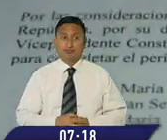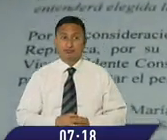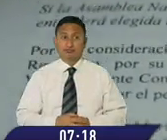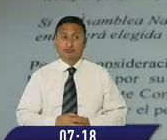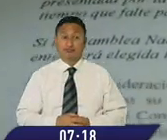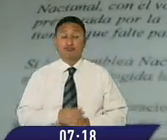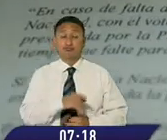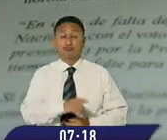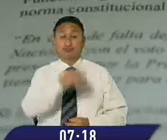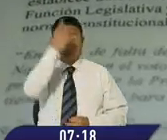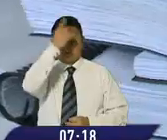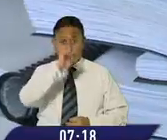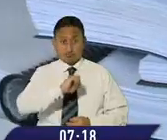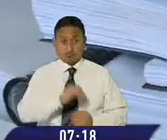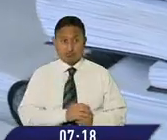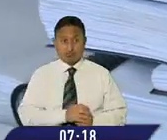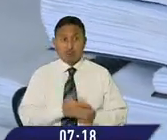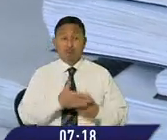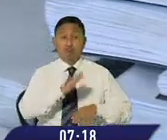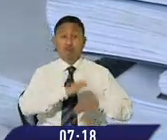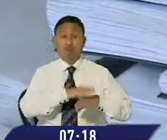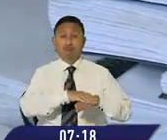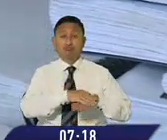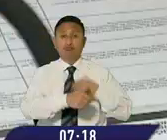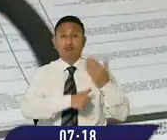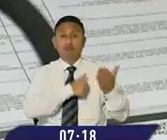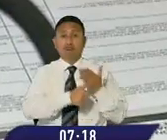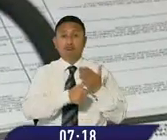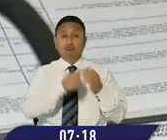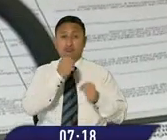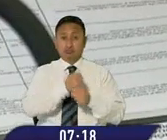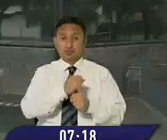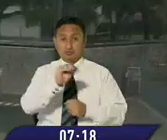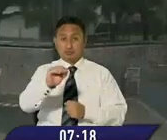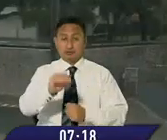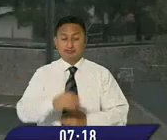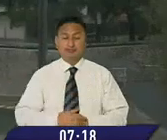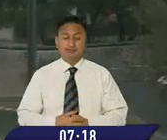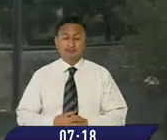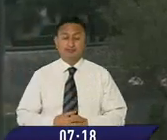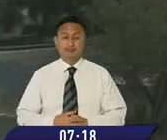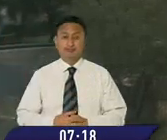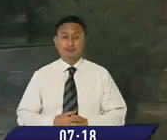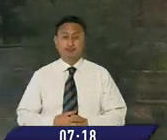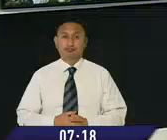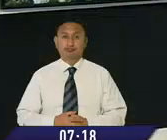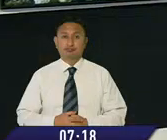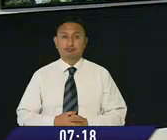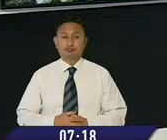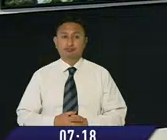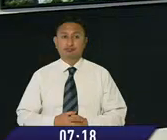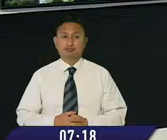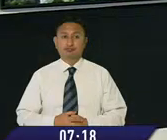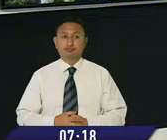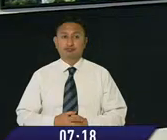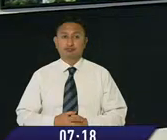incluye, entre otros aspectos, notificar la censura al Ministerio de Trabajo, informó Marilyn Jaramillo. Y la ley